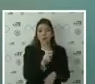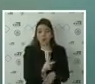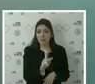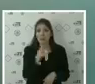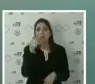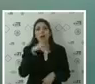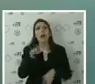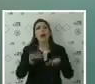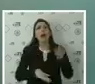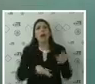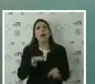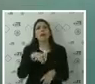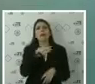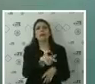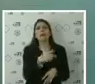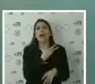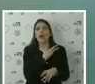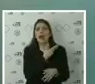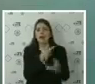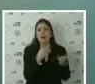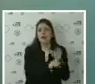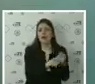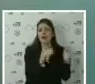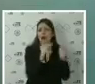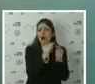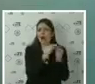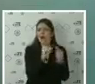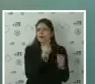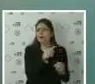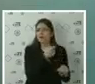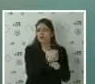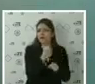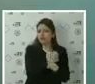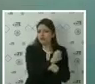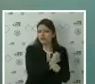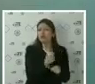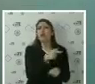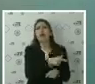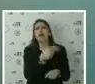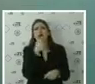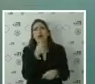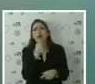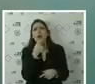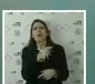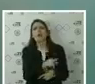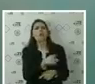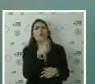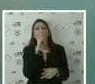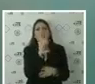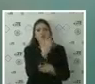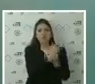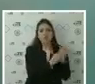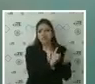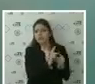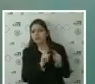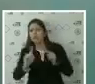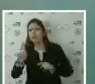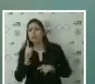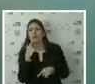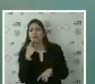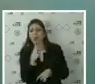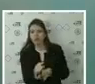agresores, pues no hay manera de que ellas puedan acceder a esta denuncia sin poner en riesgo su bienestar. Entonces también sería pues prevenir